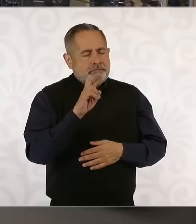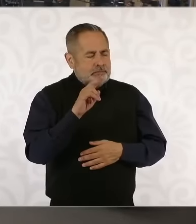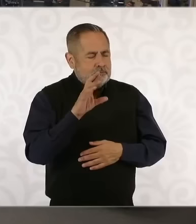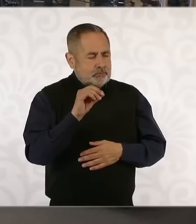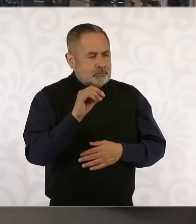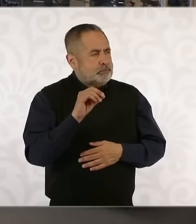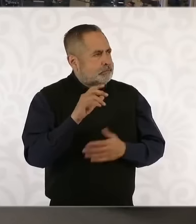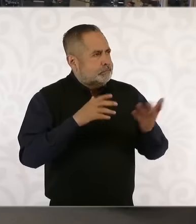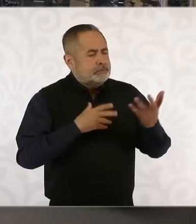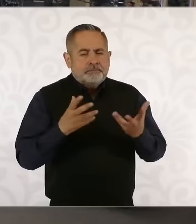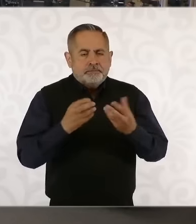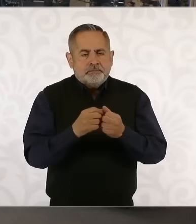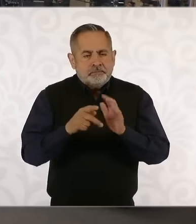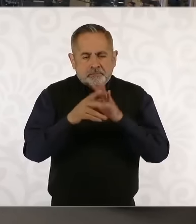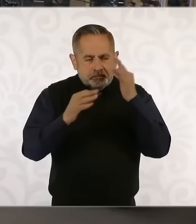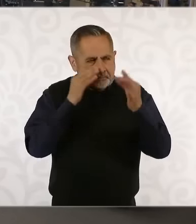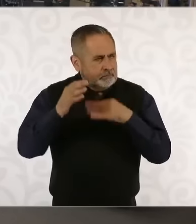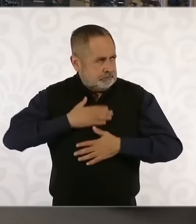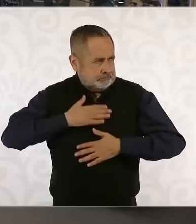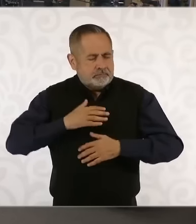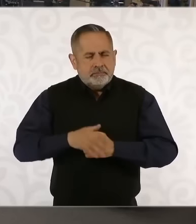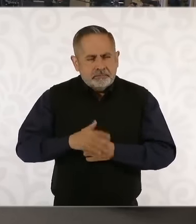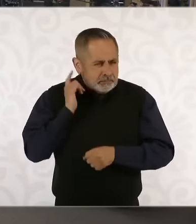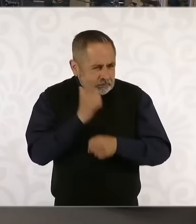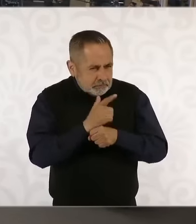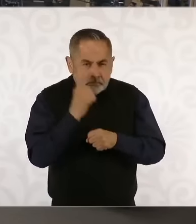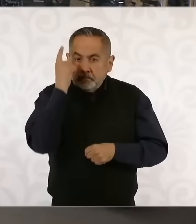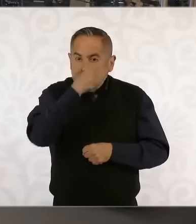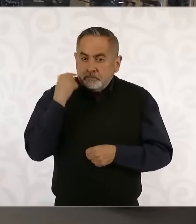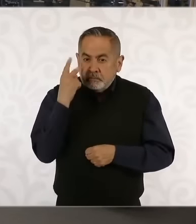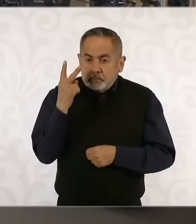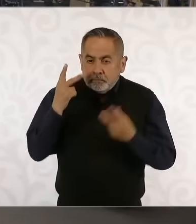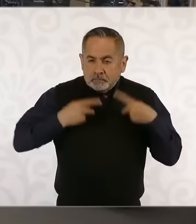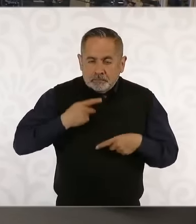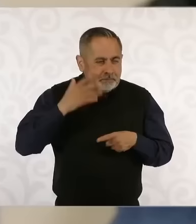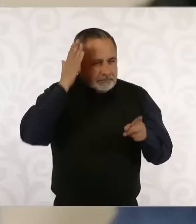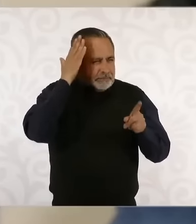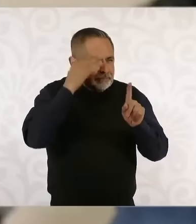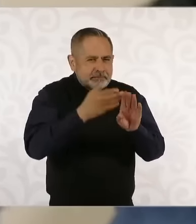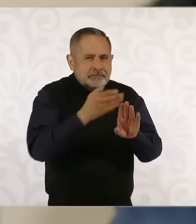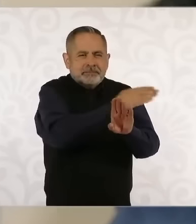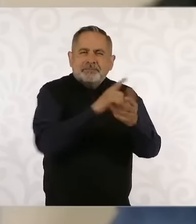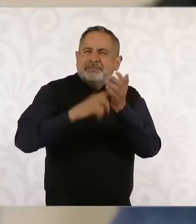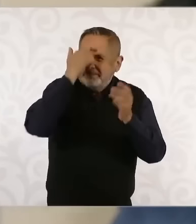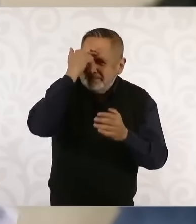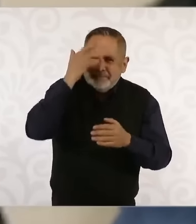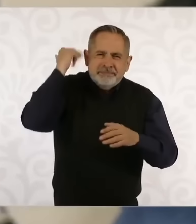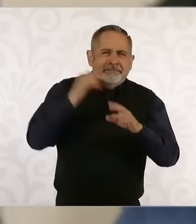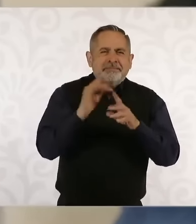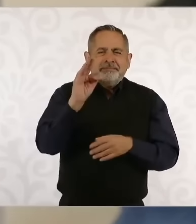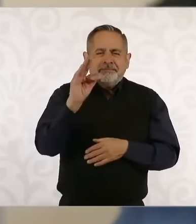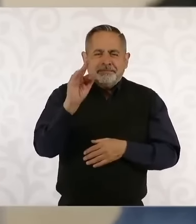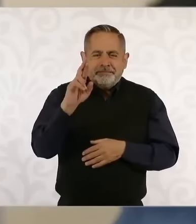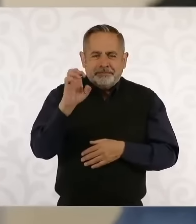Efectivamente, nosotros en Efecto Colateral logramos identificar a 2 personas dirigentes de aquel movimiento de Frena que estuvo aquí plantado